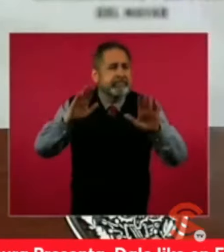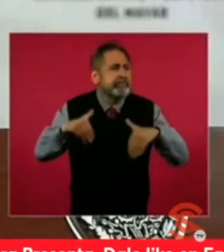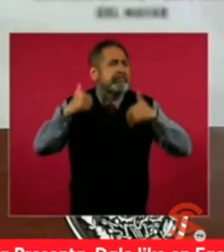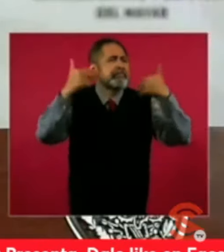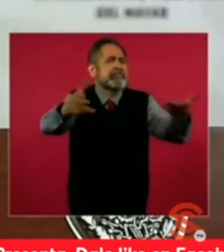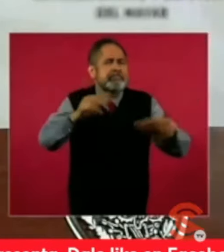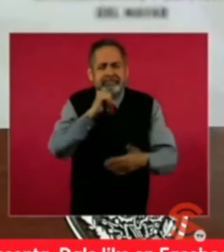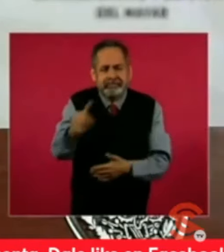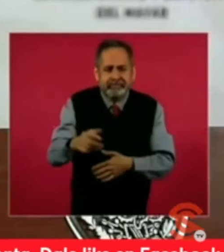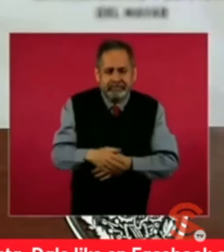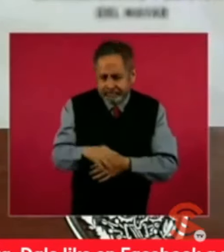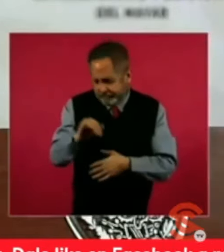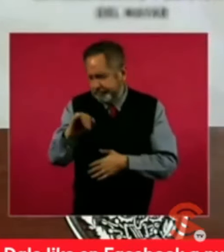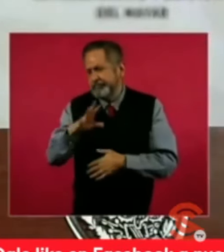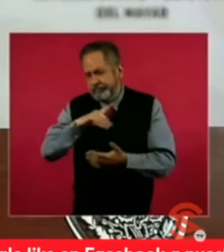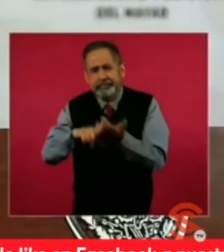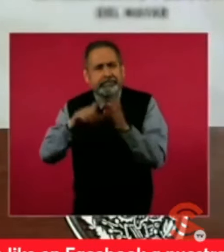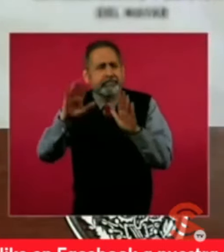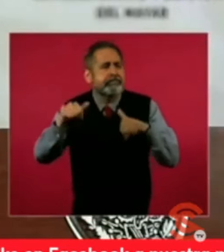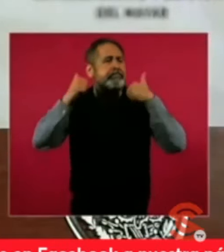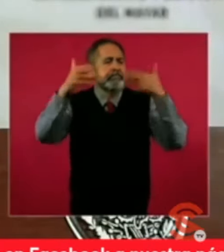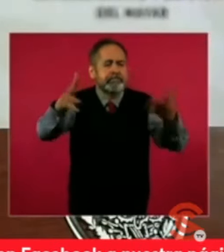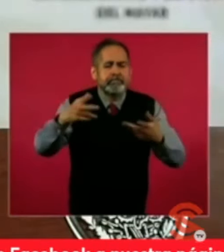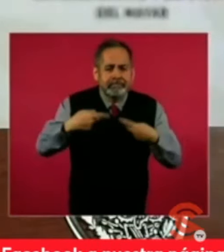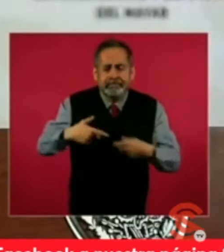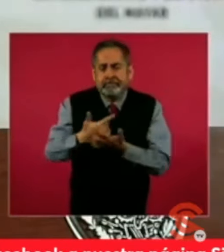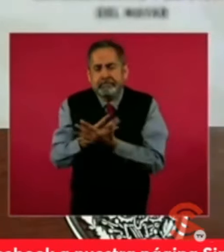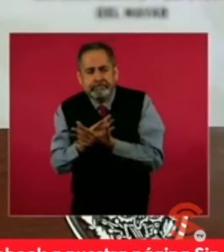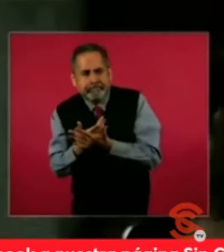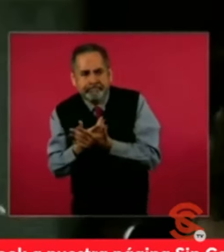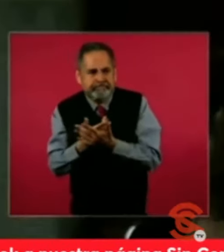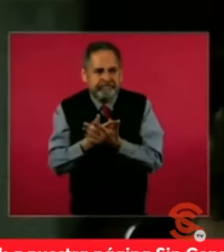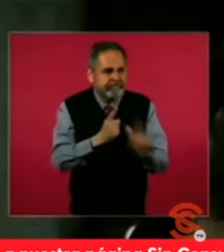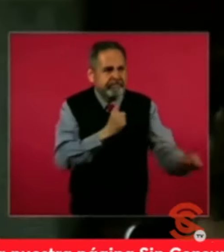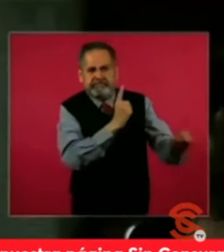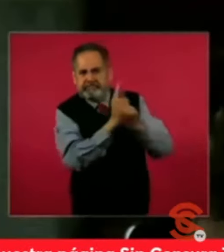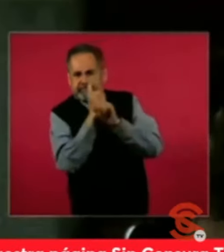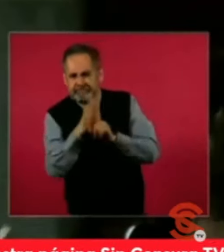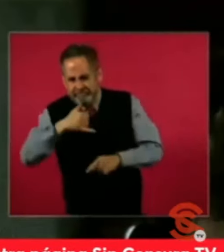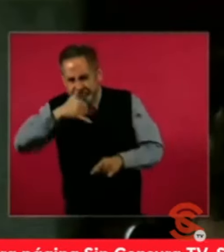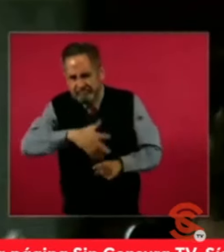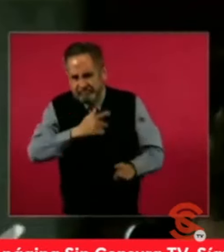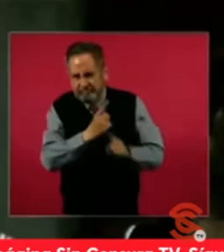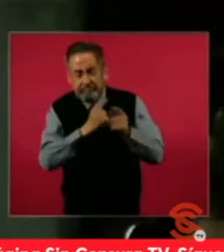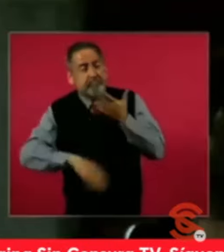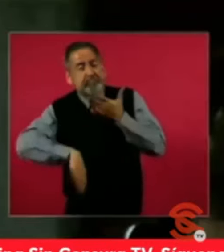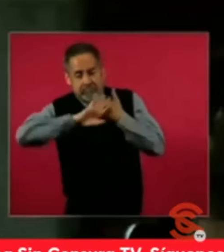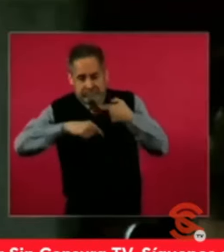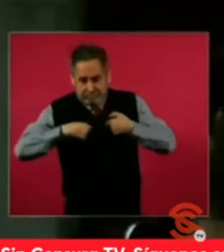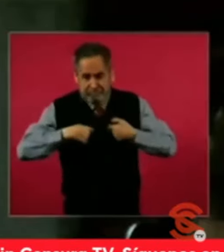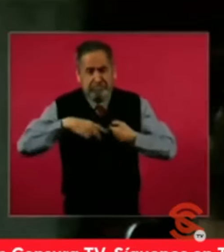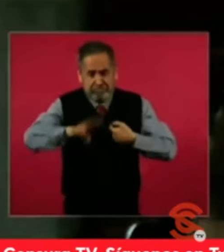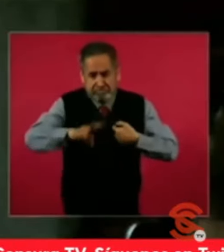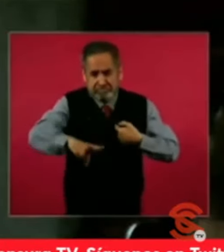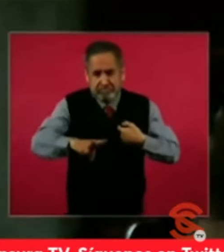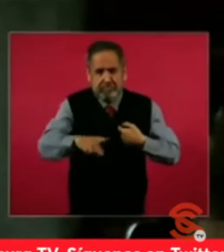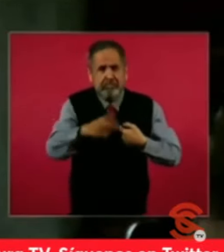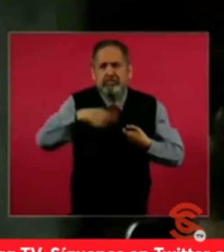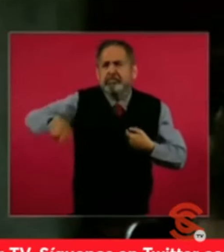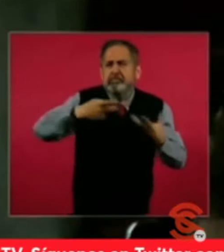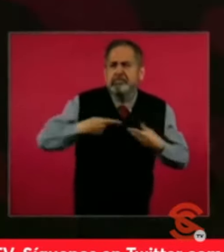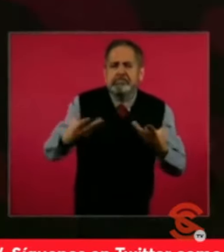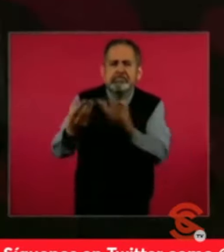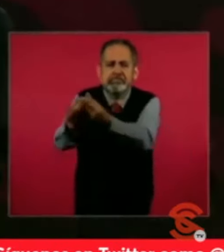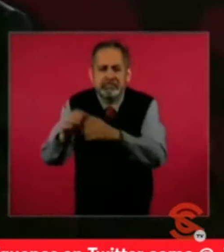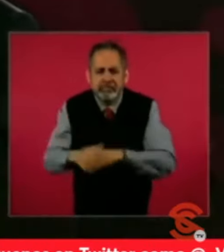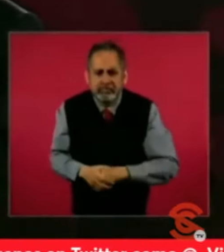redes. Claro que hay gente afuera esperando a agredirme. Claro que hay. Y son gente que está con usted. Bueno, que no te agredan